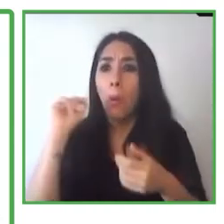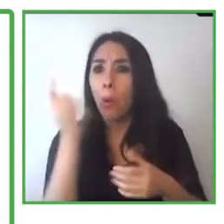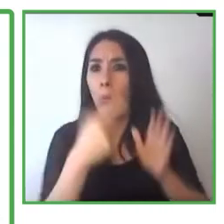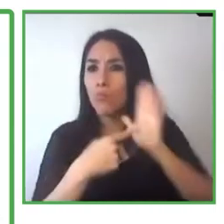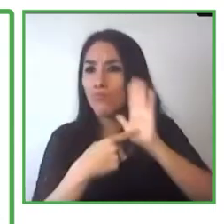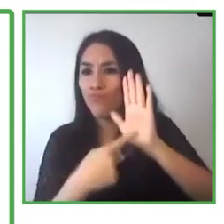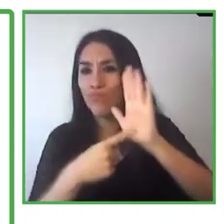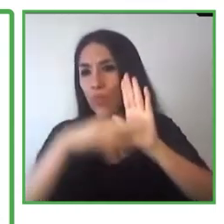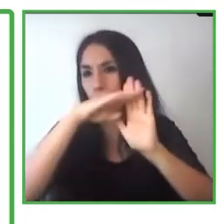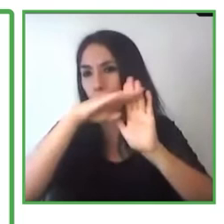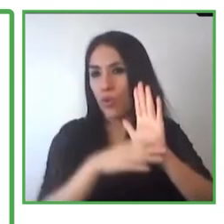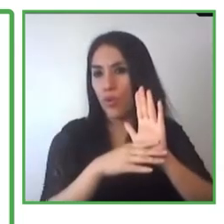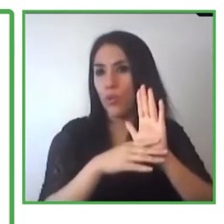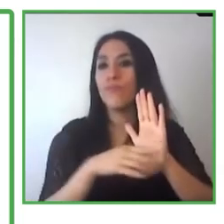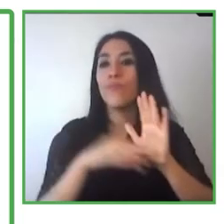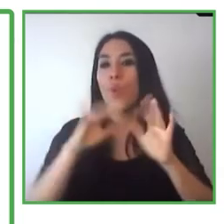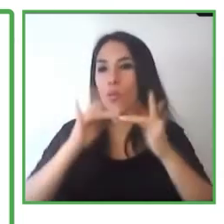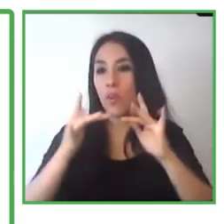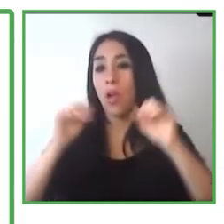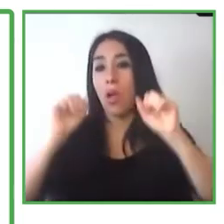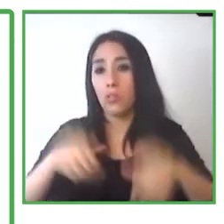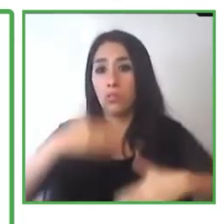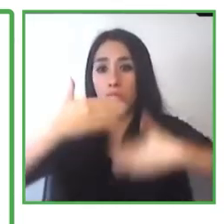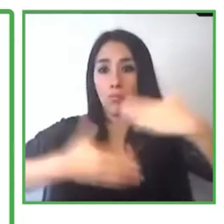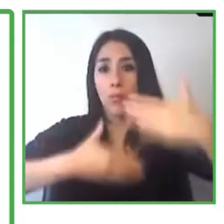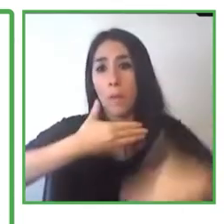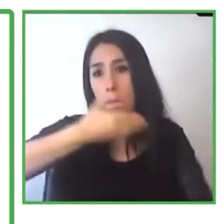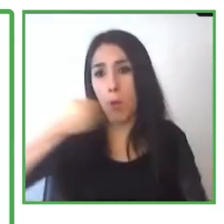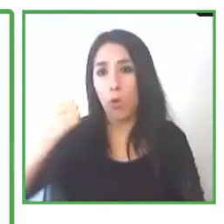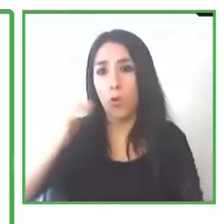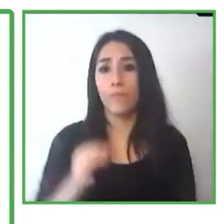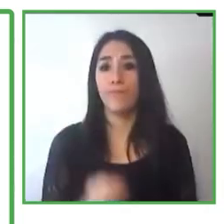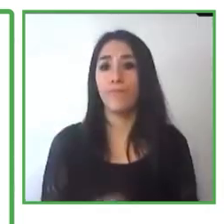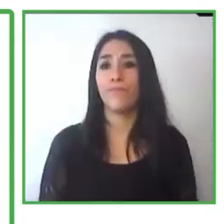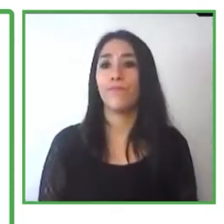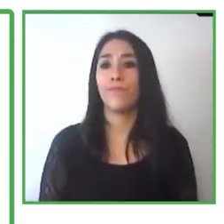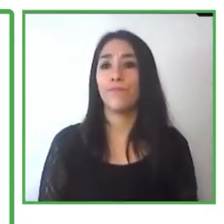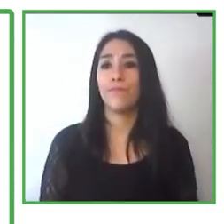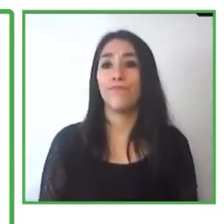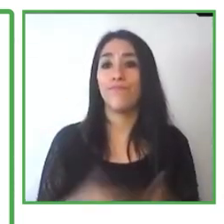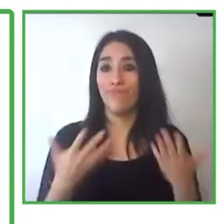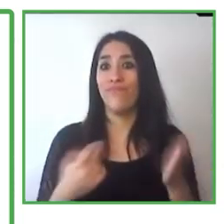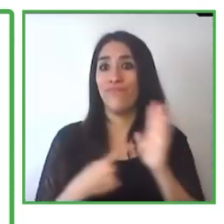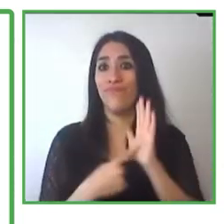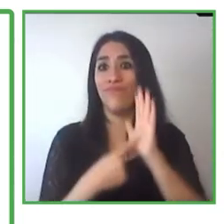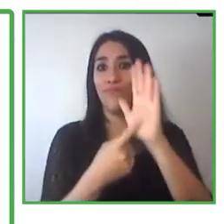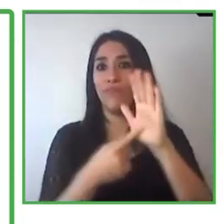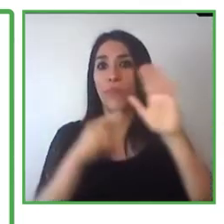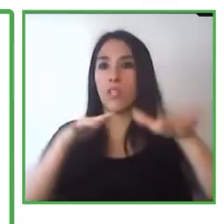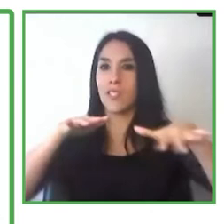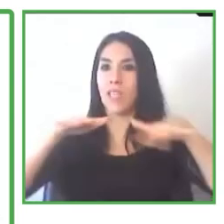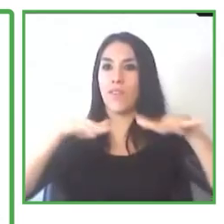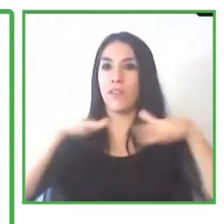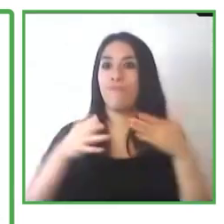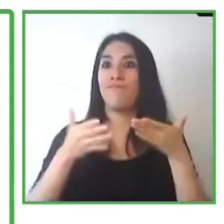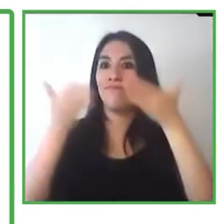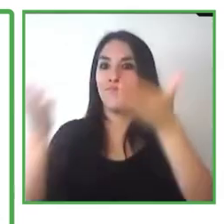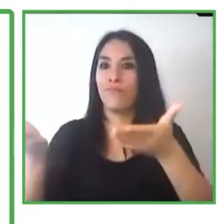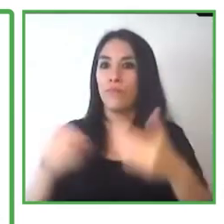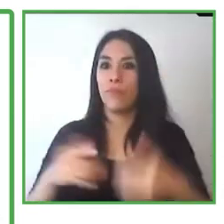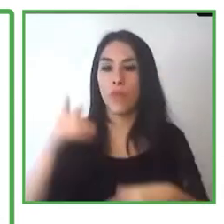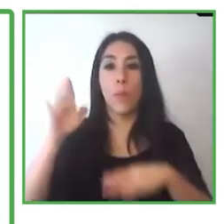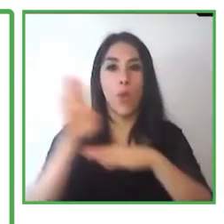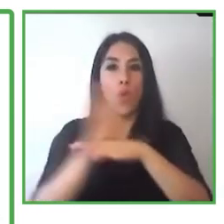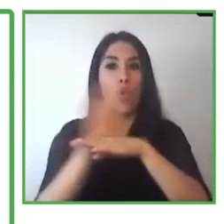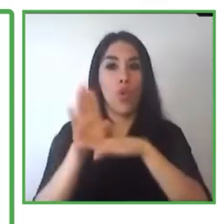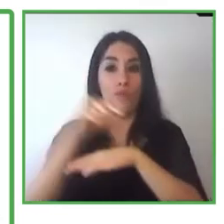mejor las inserciones y que acaban siendo el servicio a una empresa que es imprescindible disponerlo para